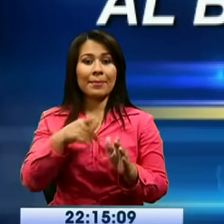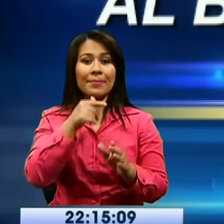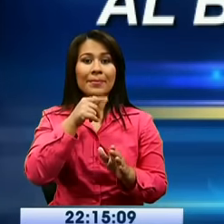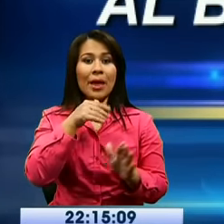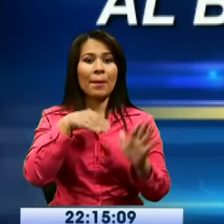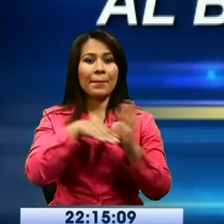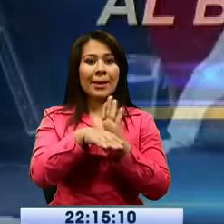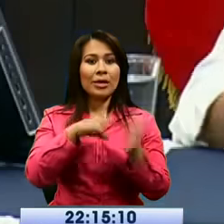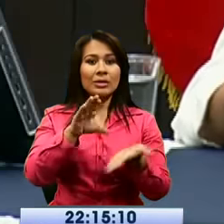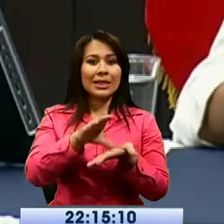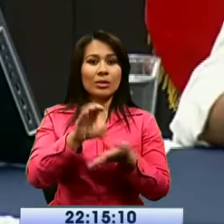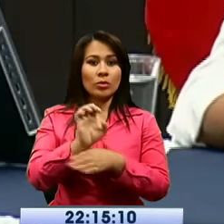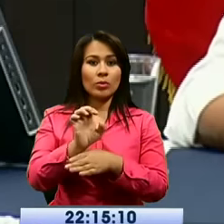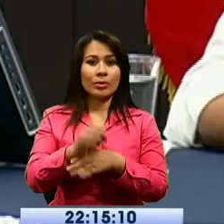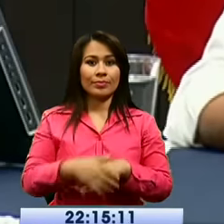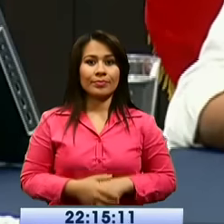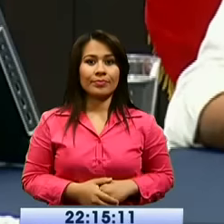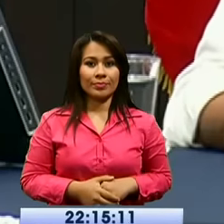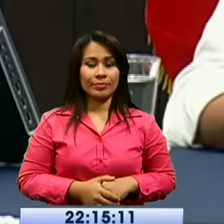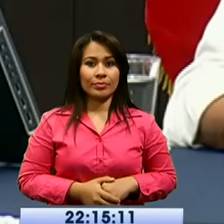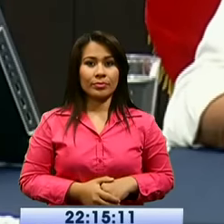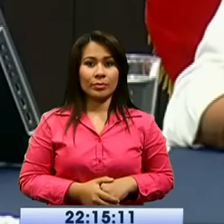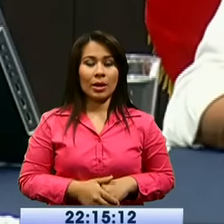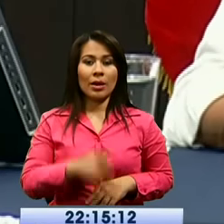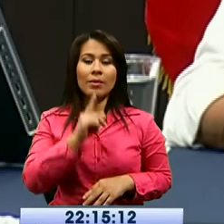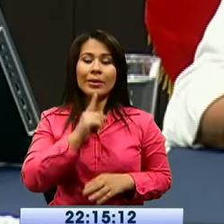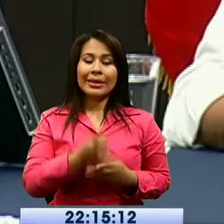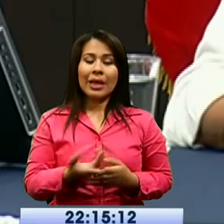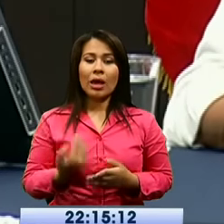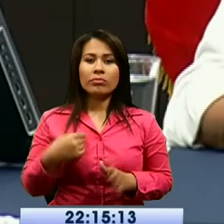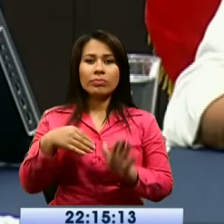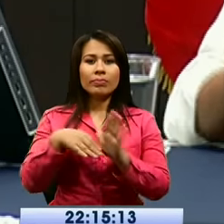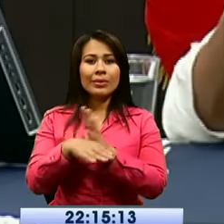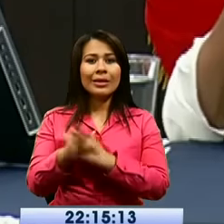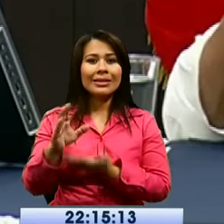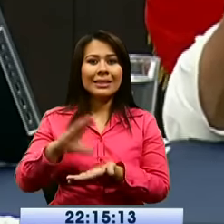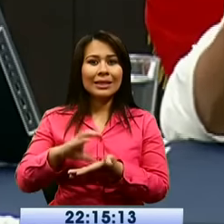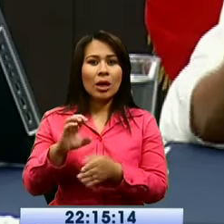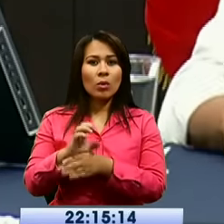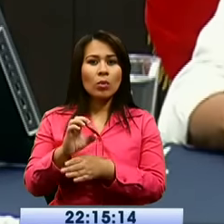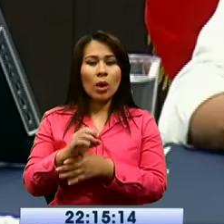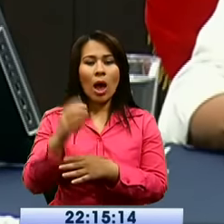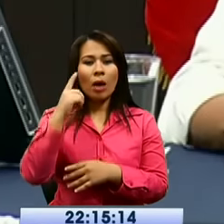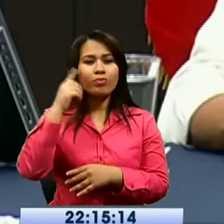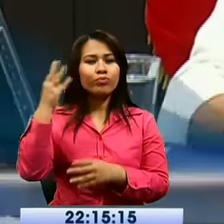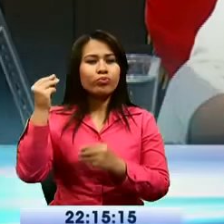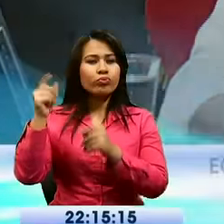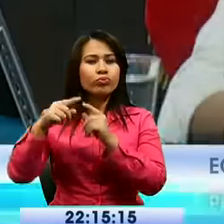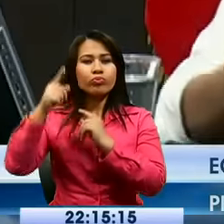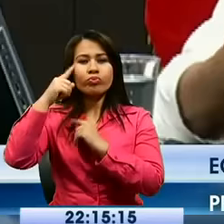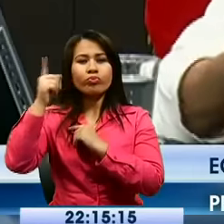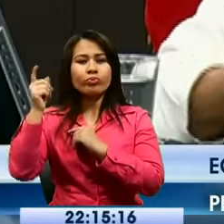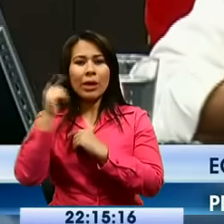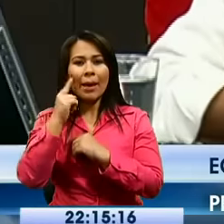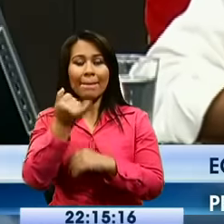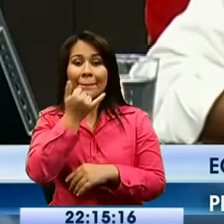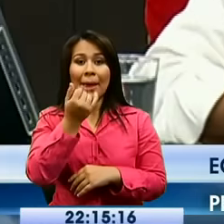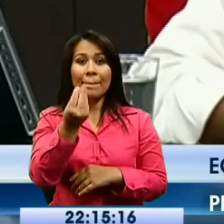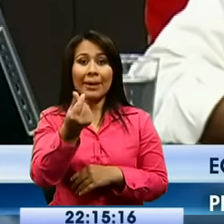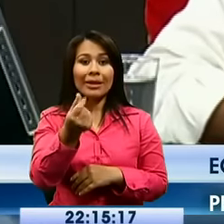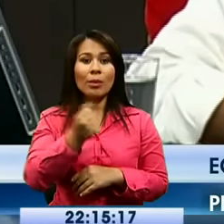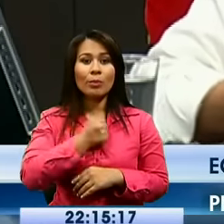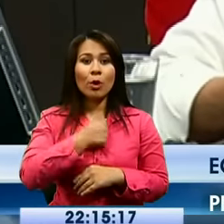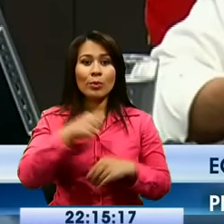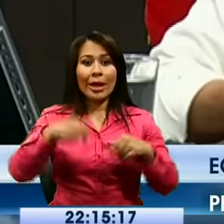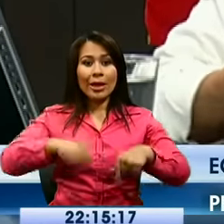Central del Ecuador. ¿Qué moneda nacional tiene que respaldar el Banco Central? Viven en fantasía. Esa plata es del propio